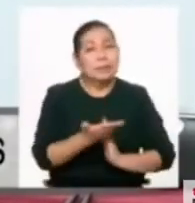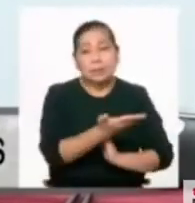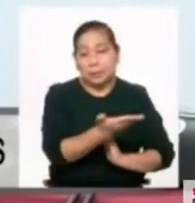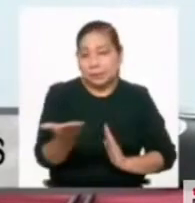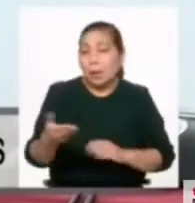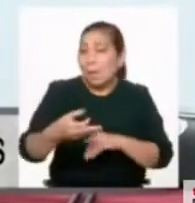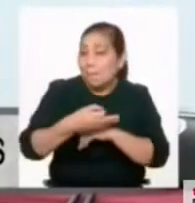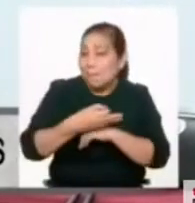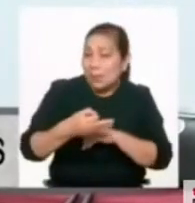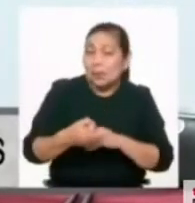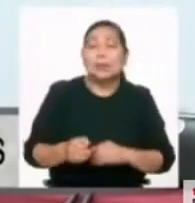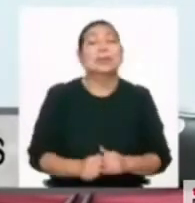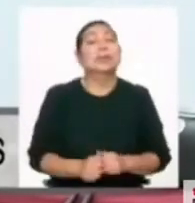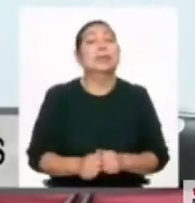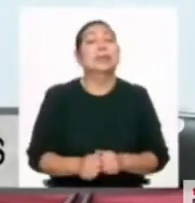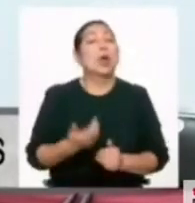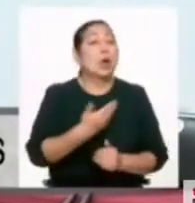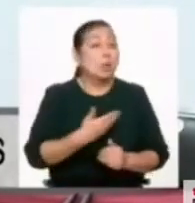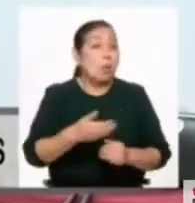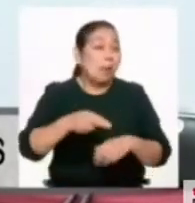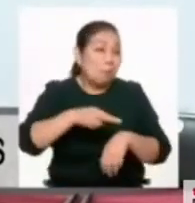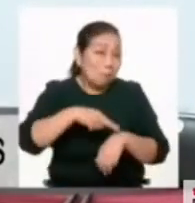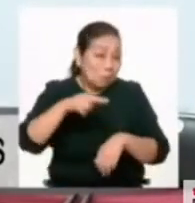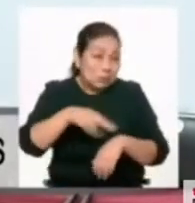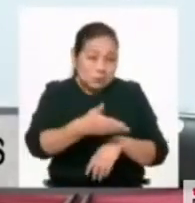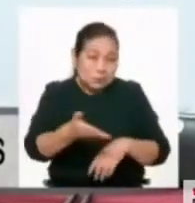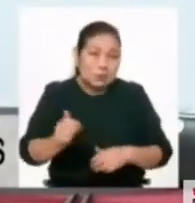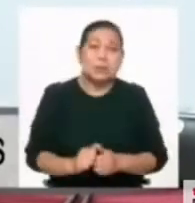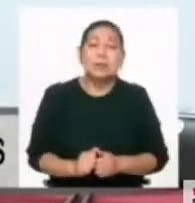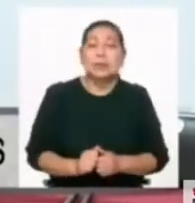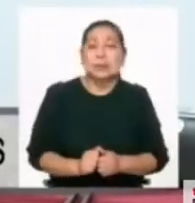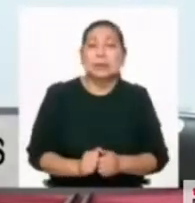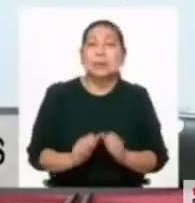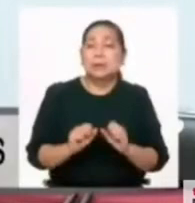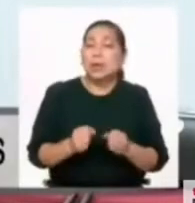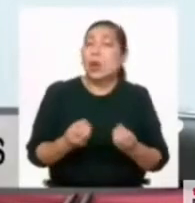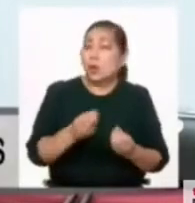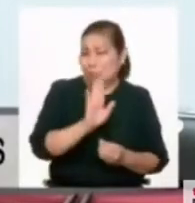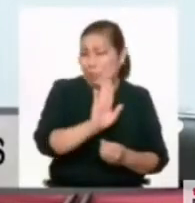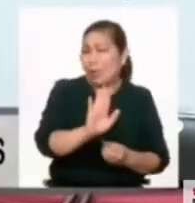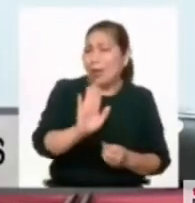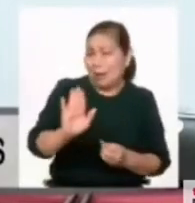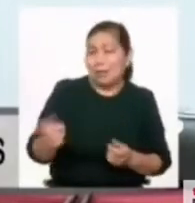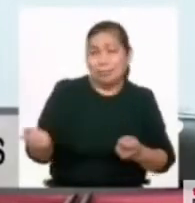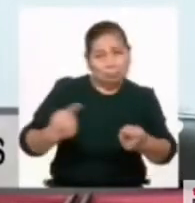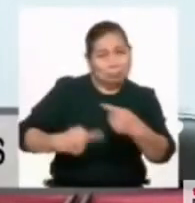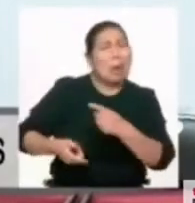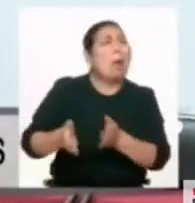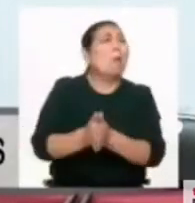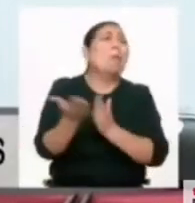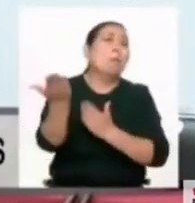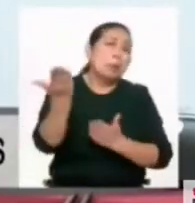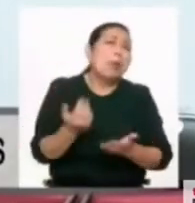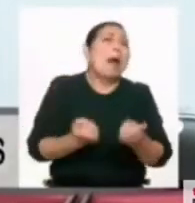los gobiernos locales, a los gobiernos regionales, que así como ellos vienen aquí a